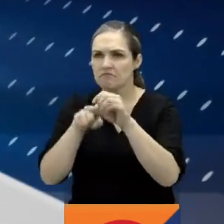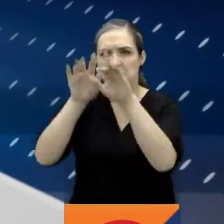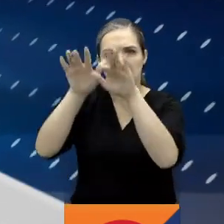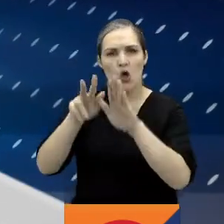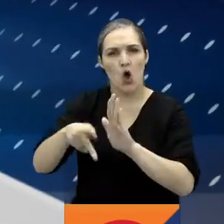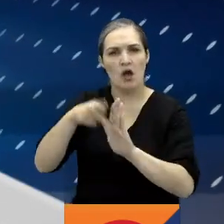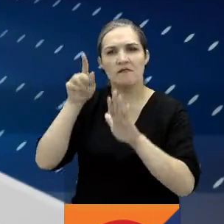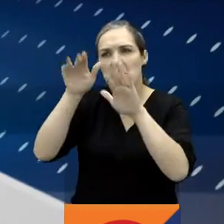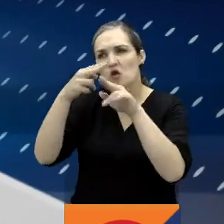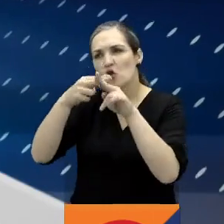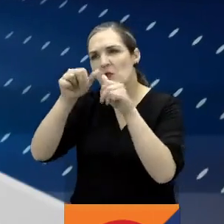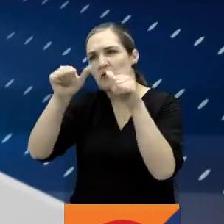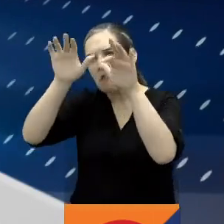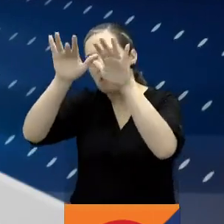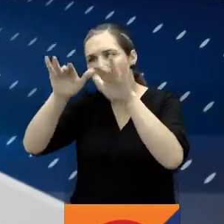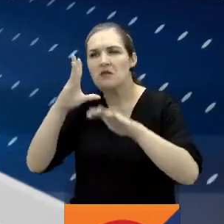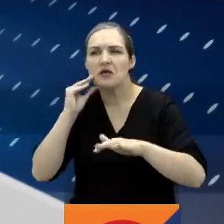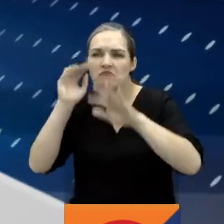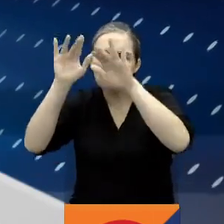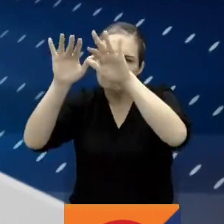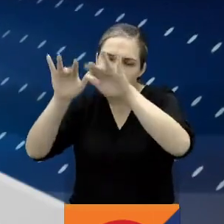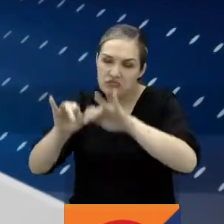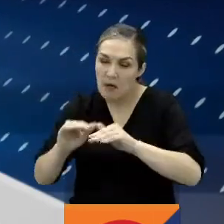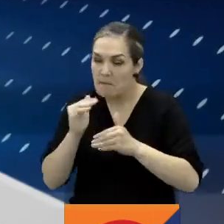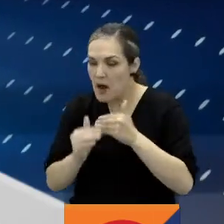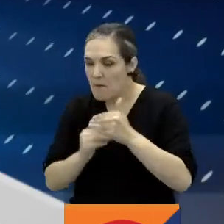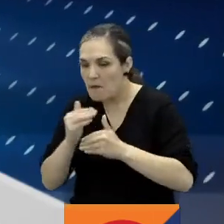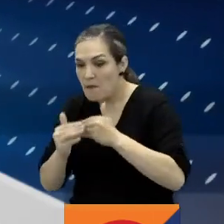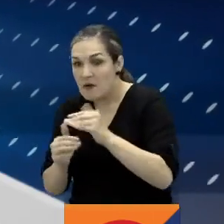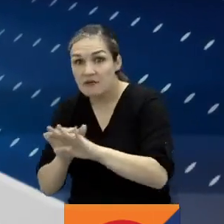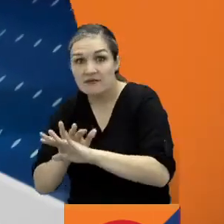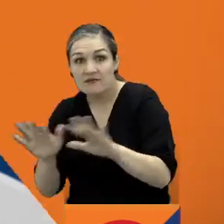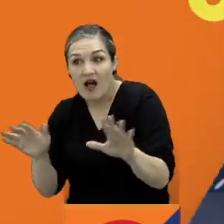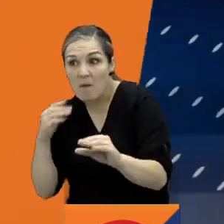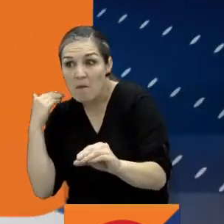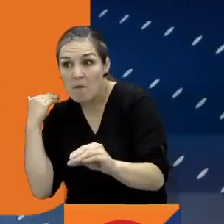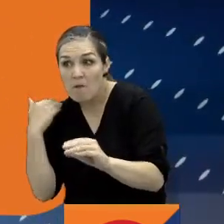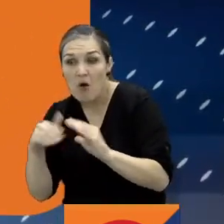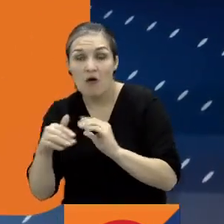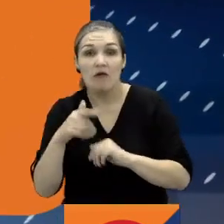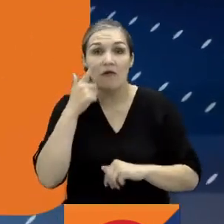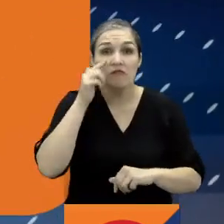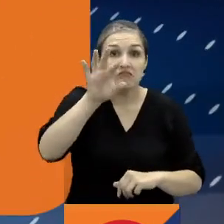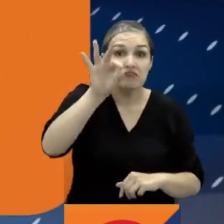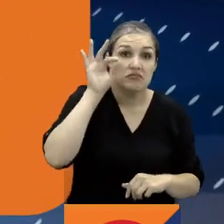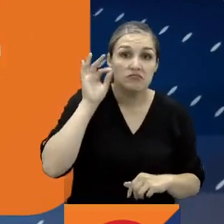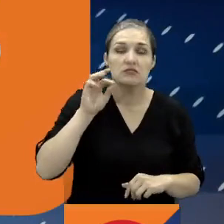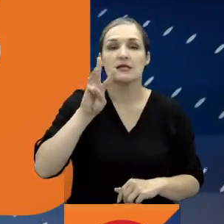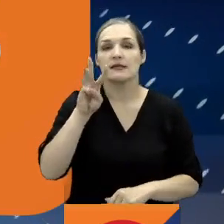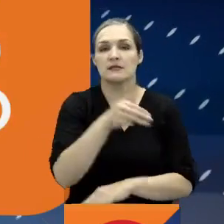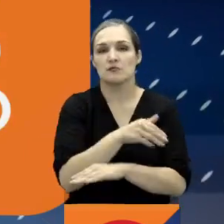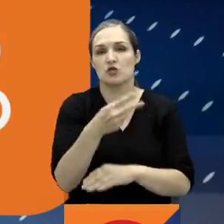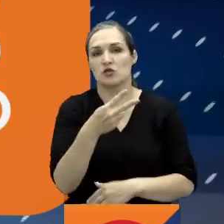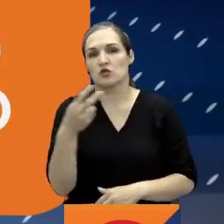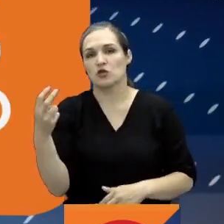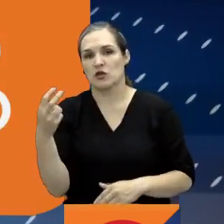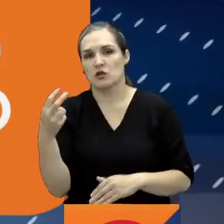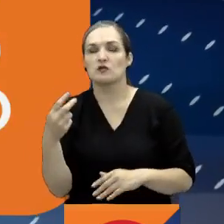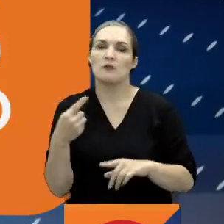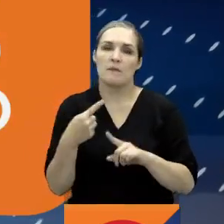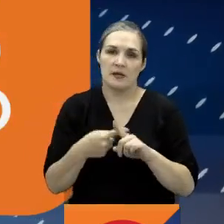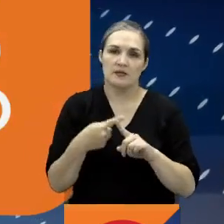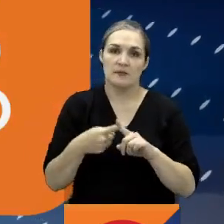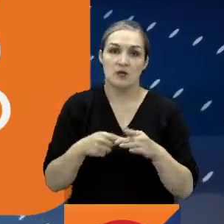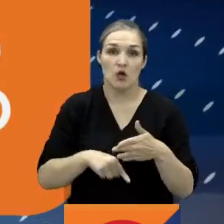hoja de vida y siga el paso a paso. ¡Atentos! El salario mensual es de 3.200.000 y cuenta con